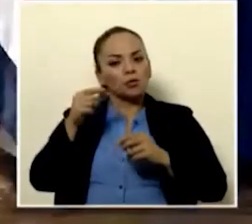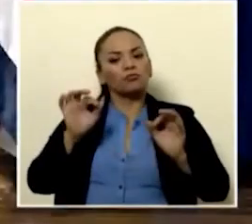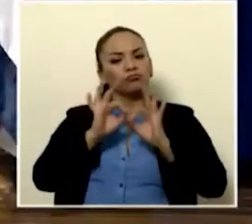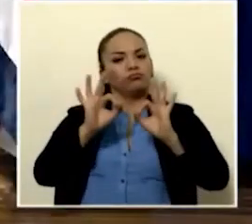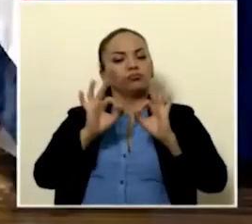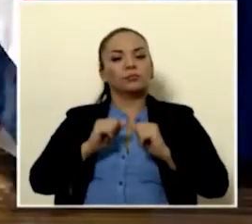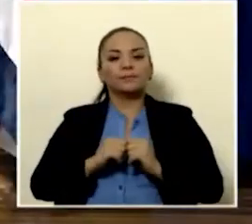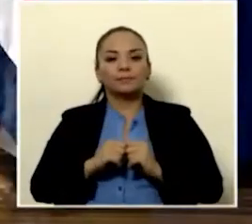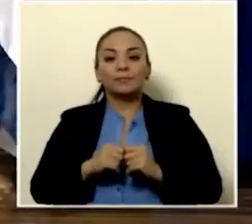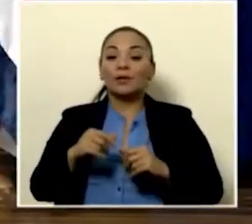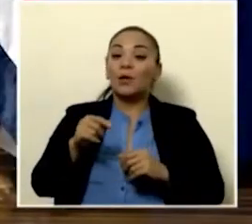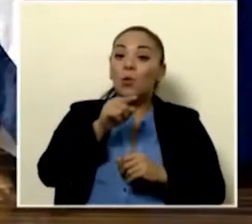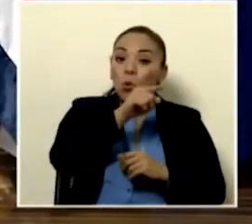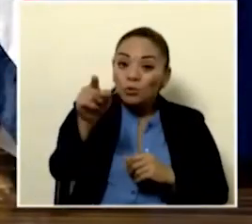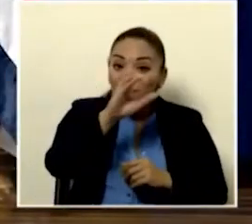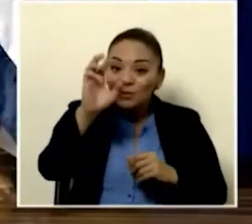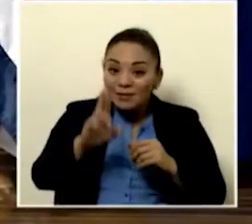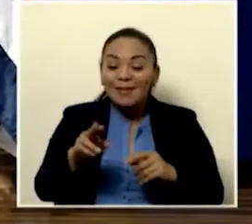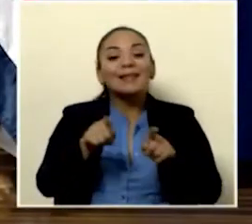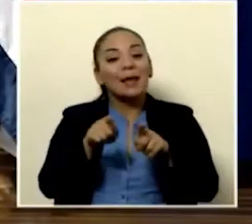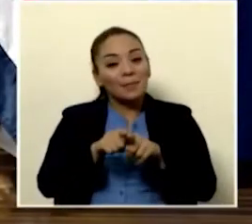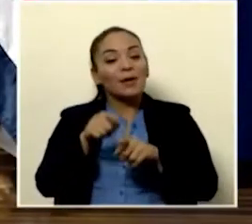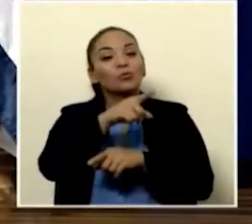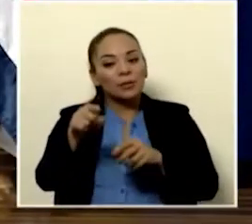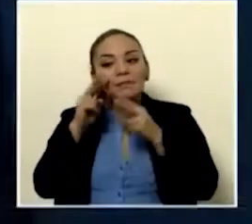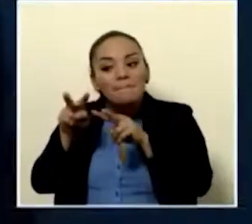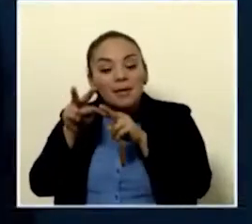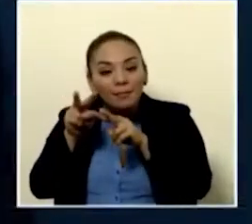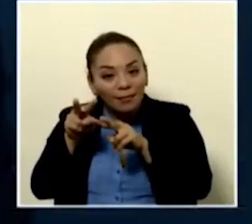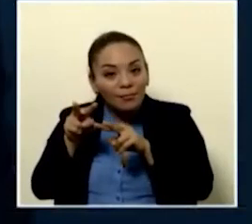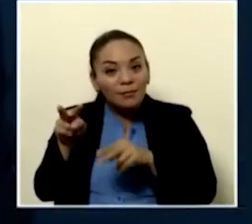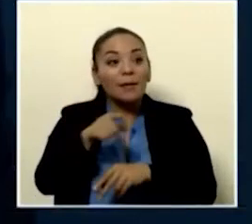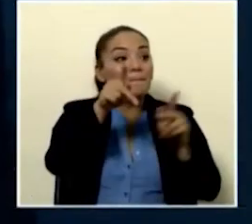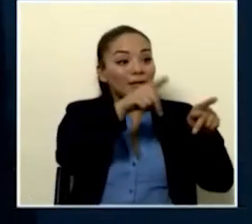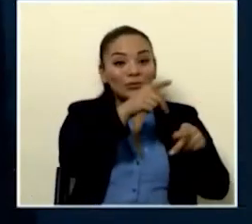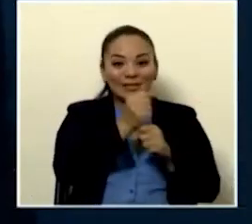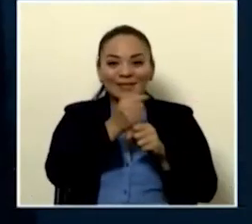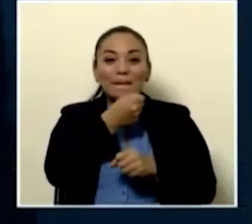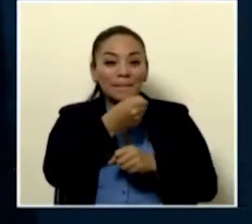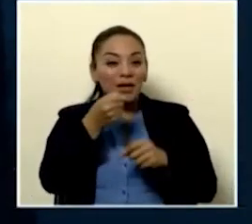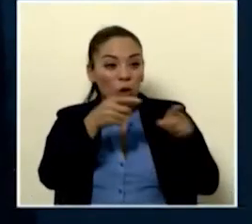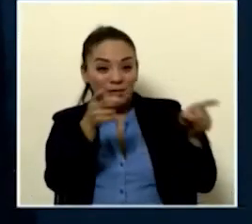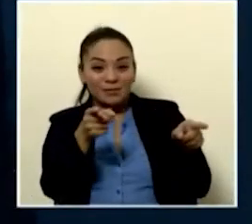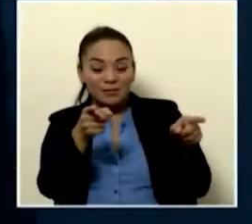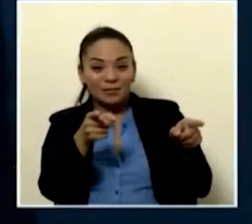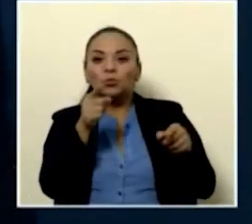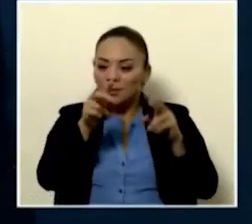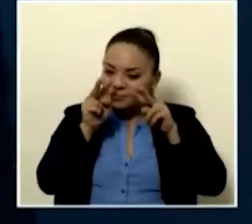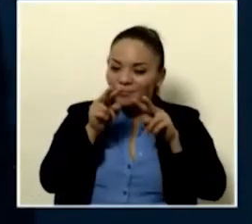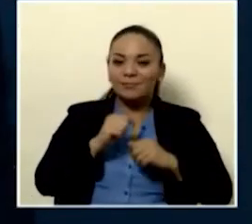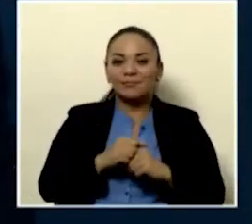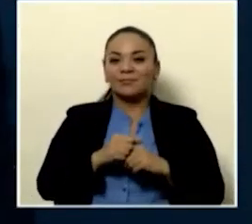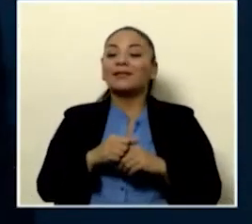vigilantes, costarricenses, y los miembros de la prensa que así lo quieran, porque yo estoy seguro que después de este anuncio